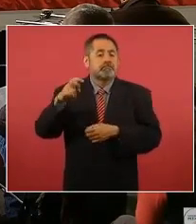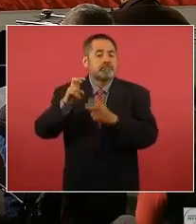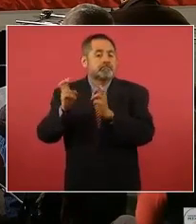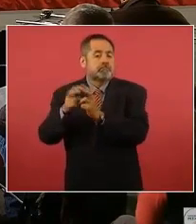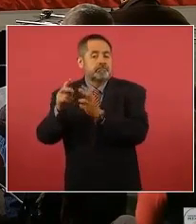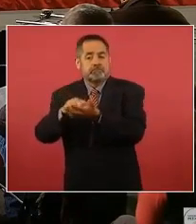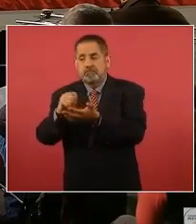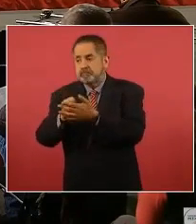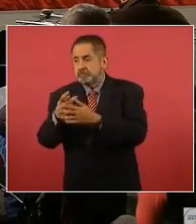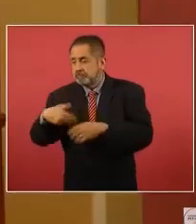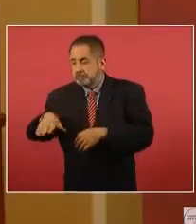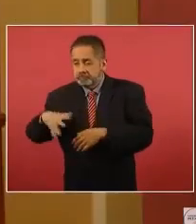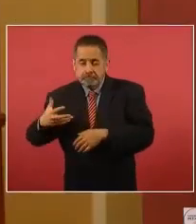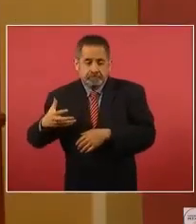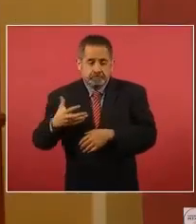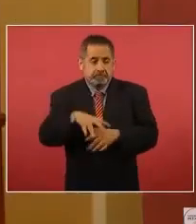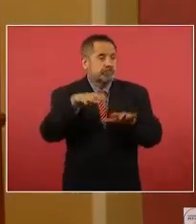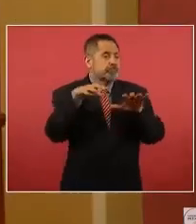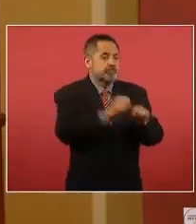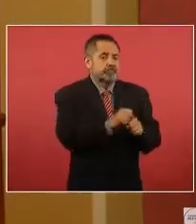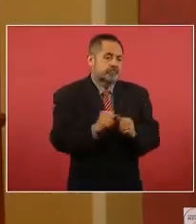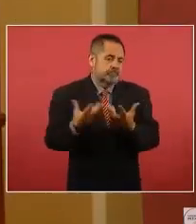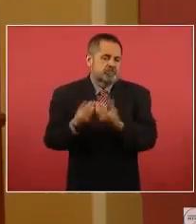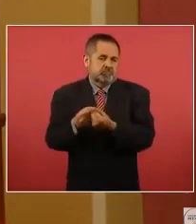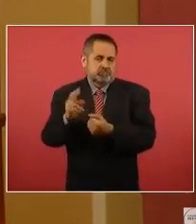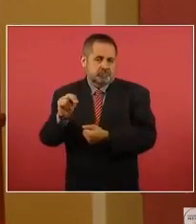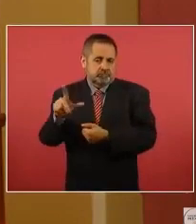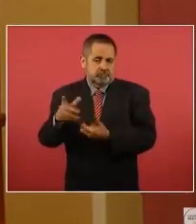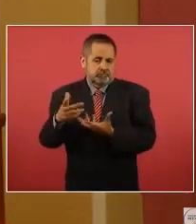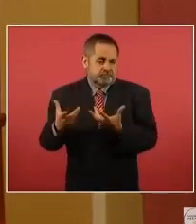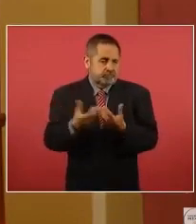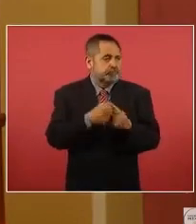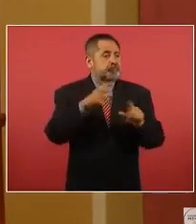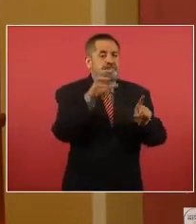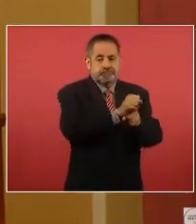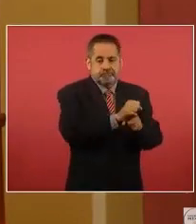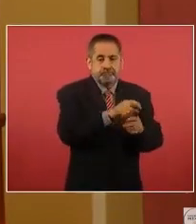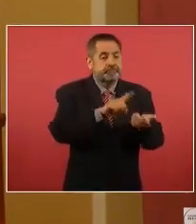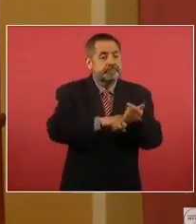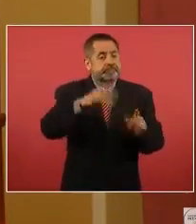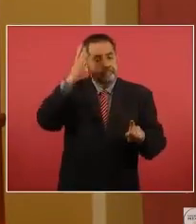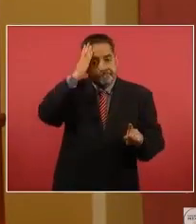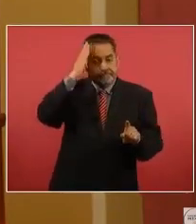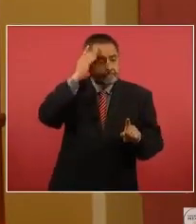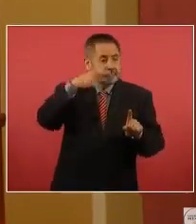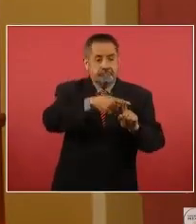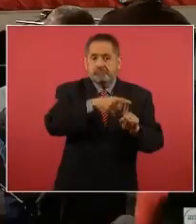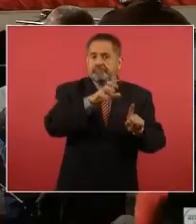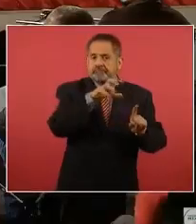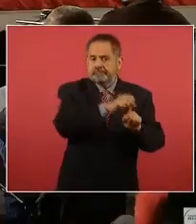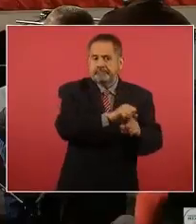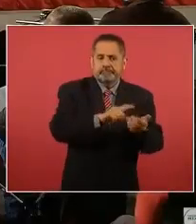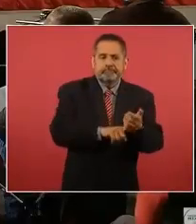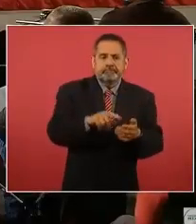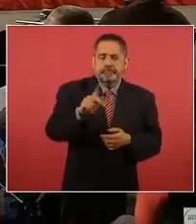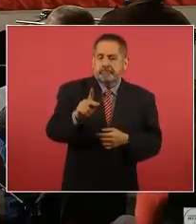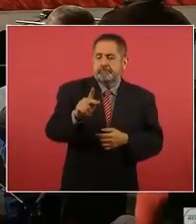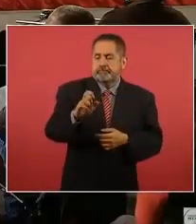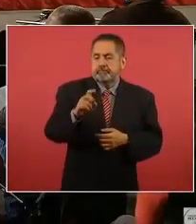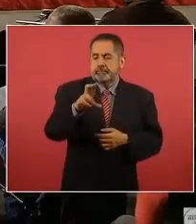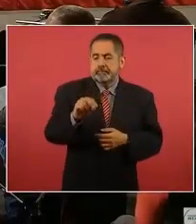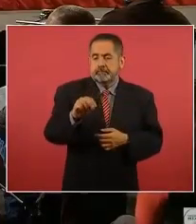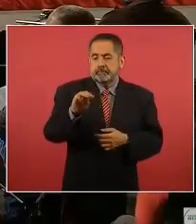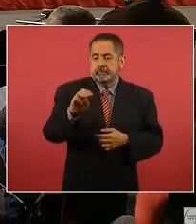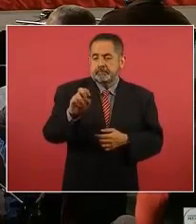y la de nuevo león éste es el líder de la columna armada pedrojota méndez